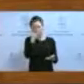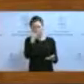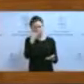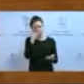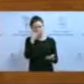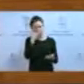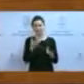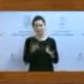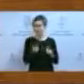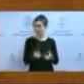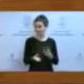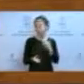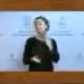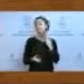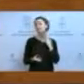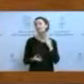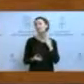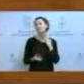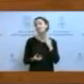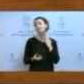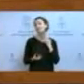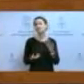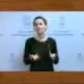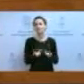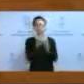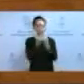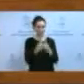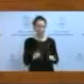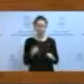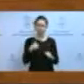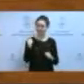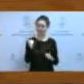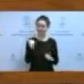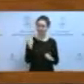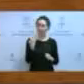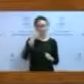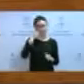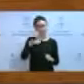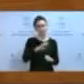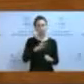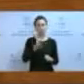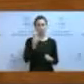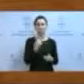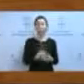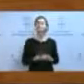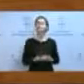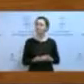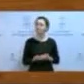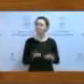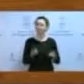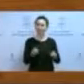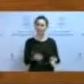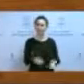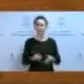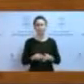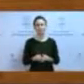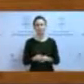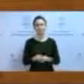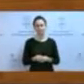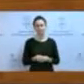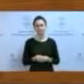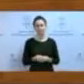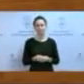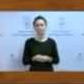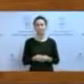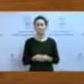puedan entenderse sobre los últimos, sino siempre teniendo en cuenta a los primeros. Las ratios han de ser